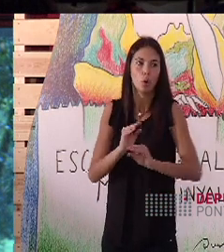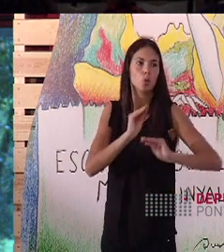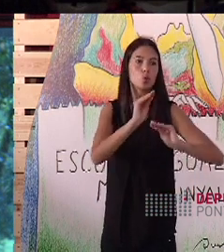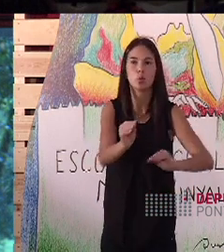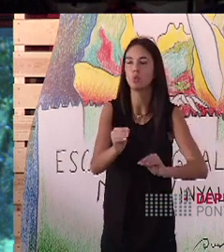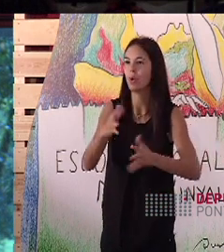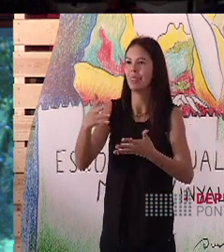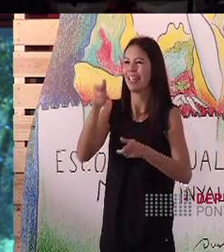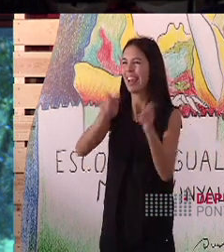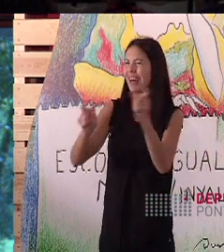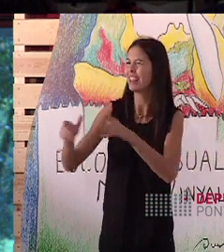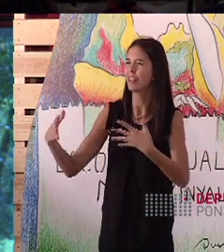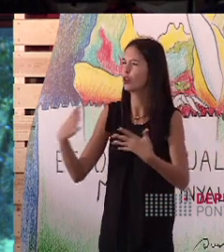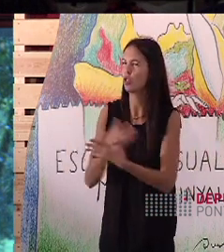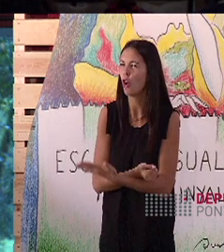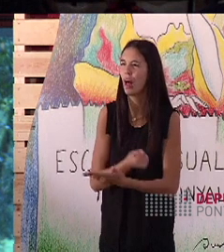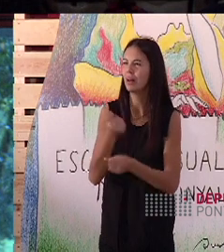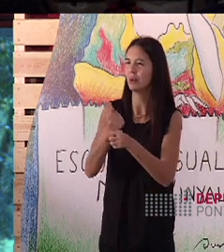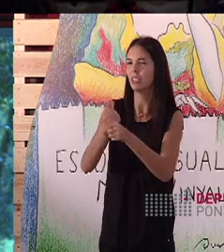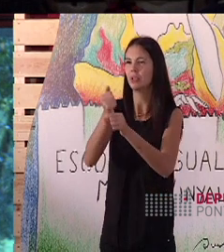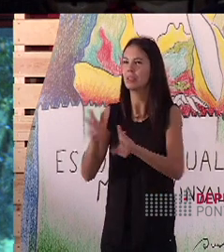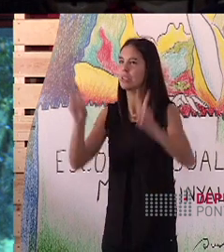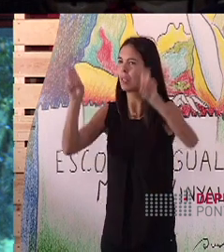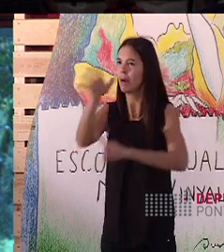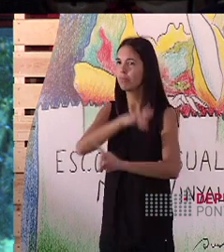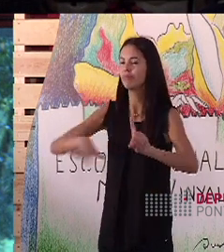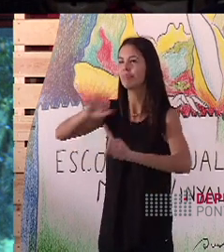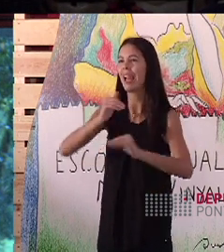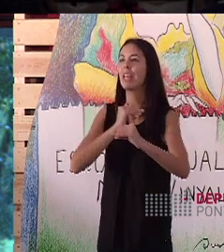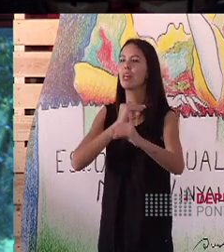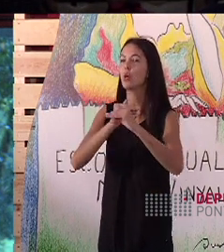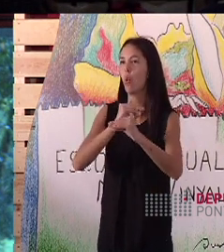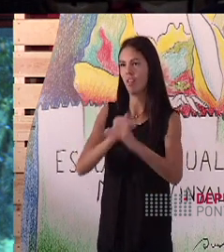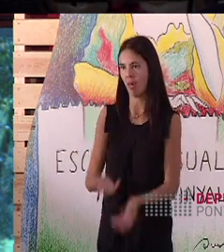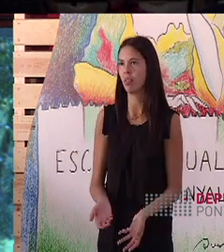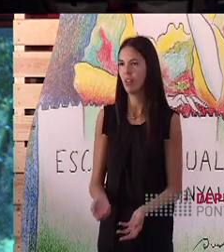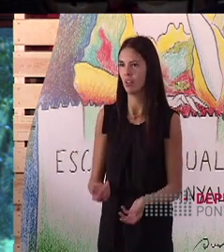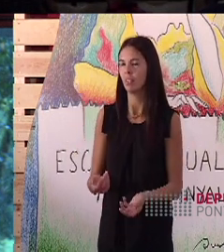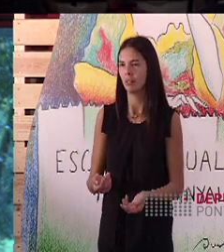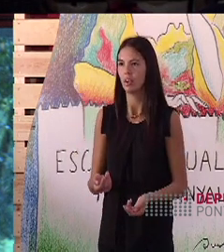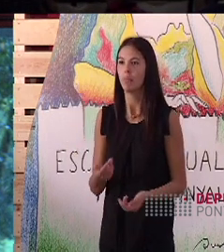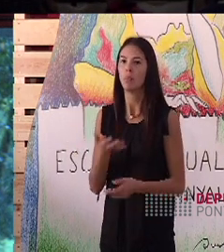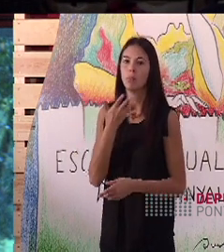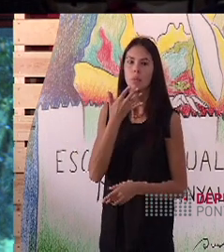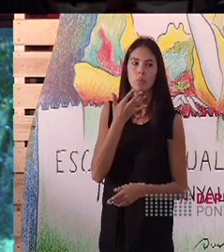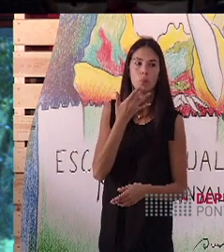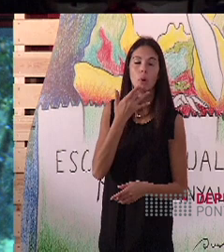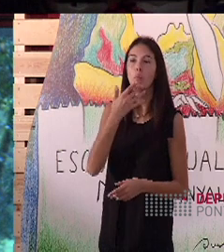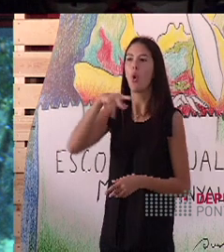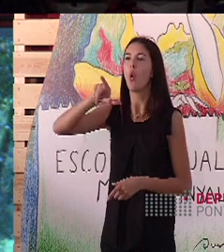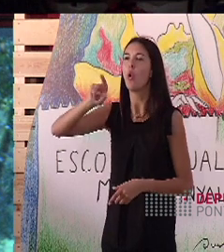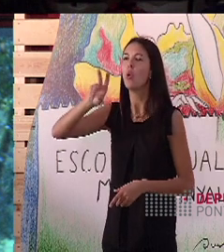a toda a xente que traballa no eido da igualdade, nomeadamente a